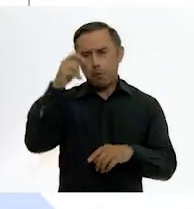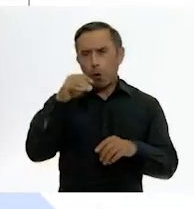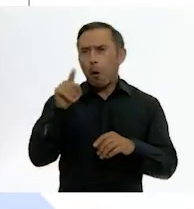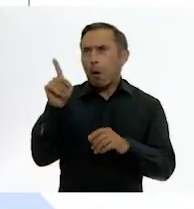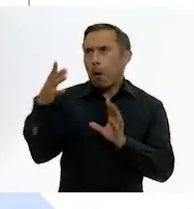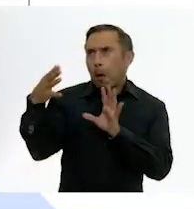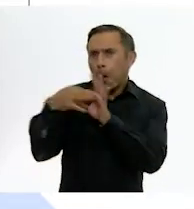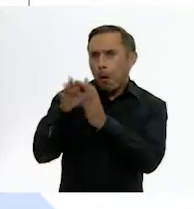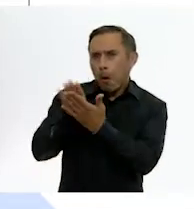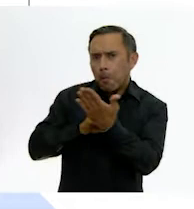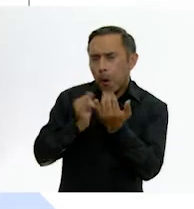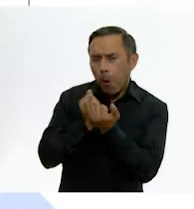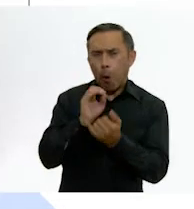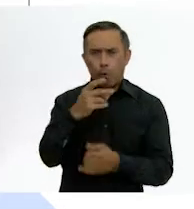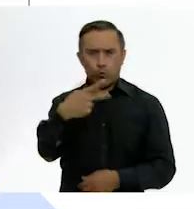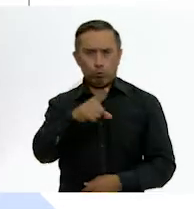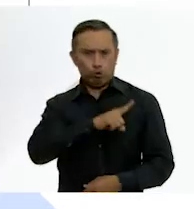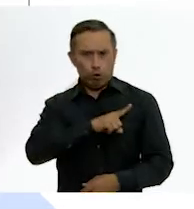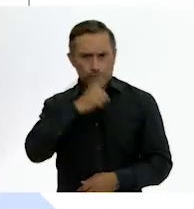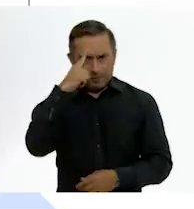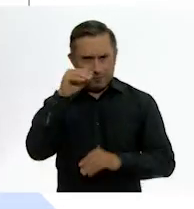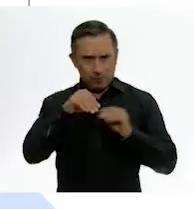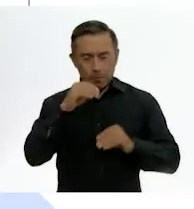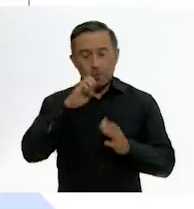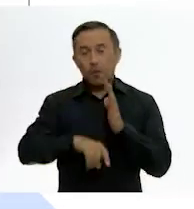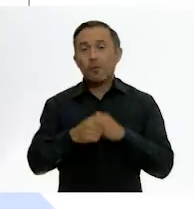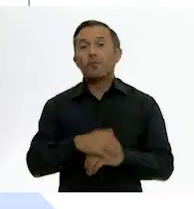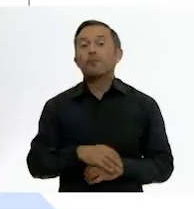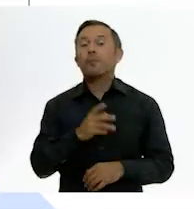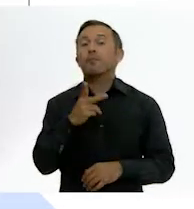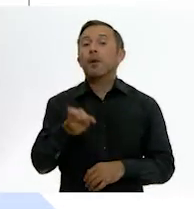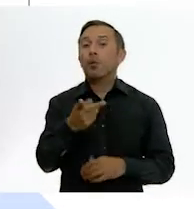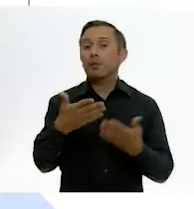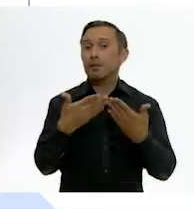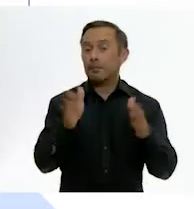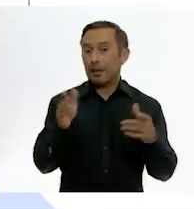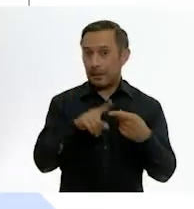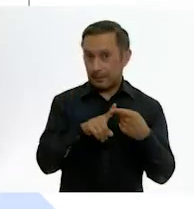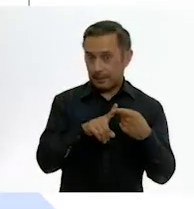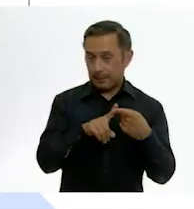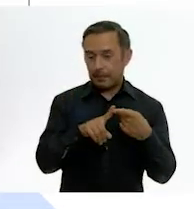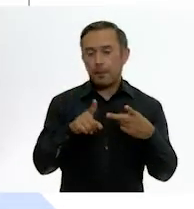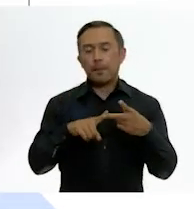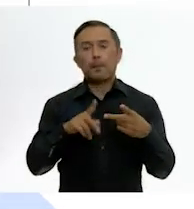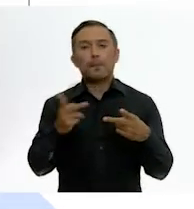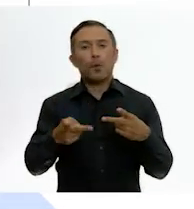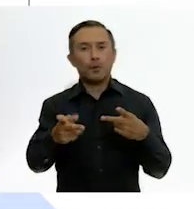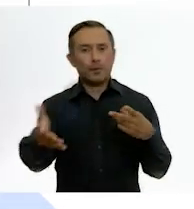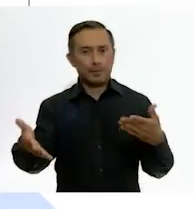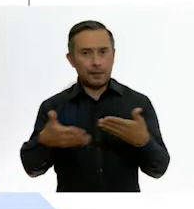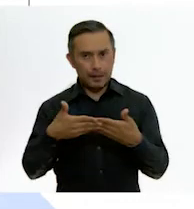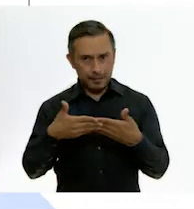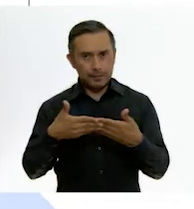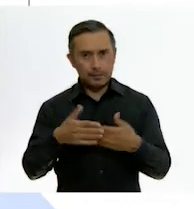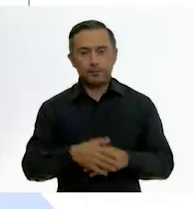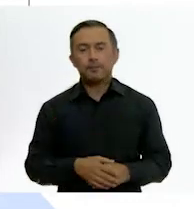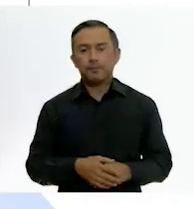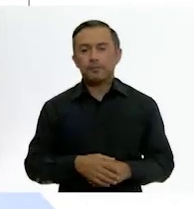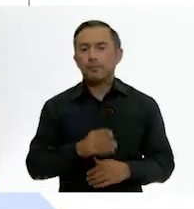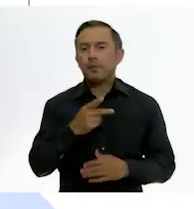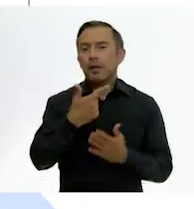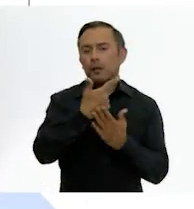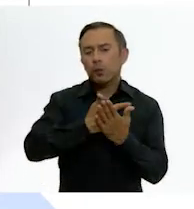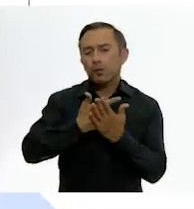fíjate bien tenemos tipo de cuestionario de preguntas abiertas y de preguntas cerradas vas a poner diferentes